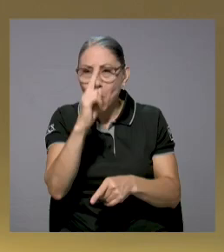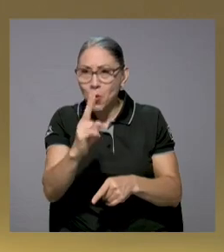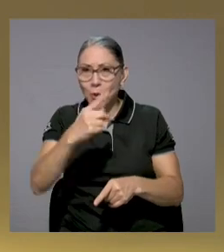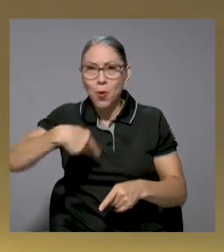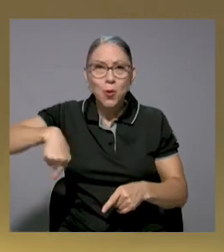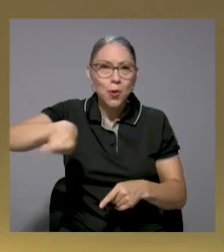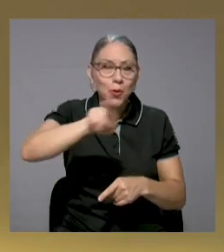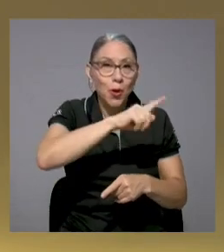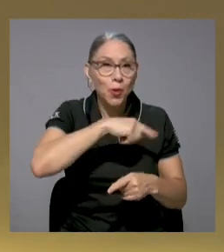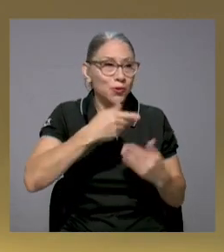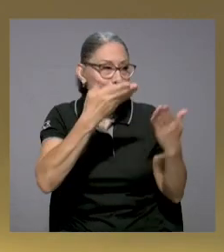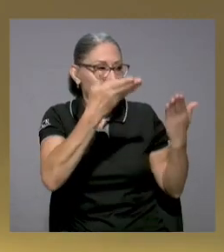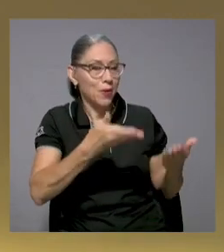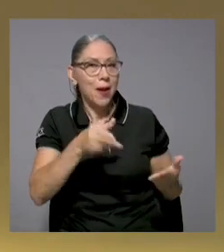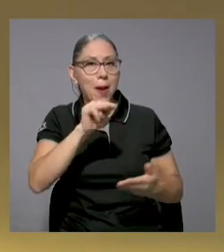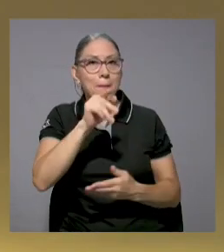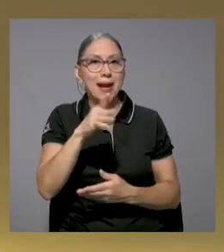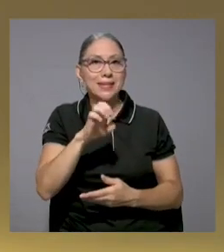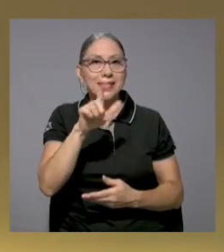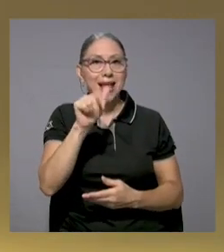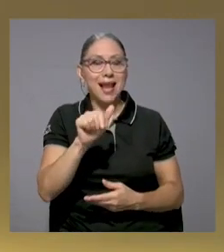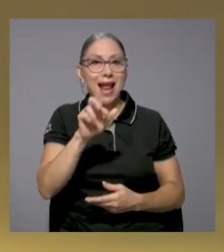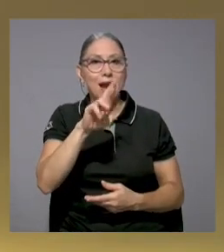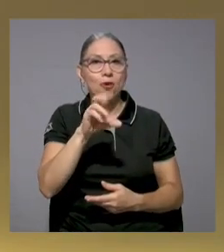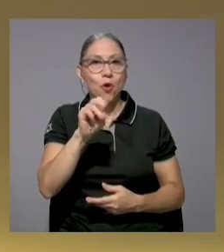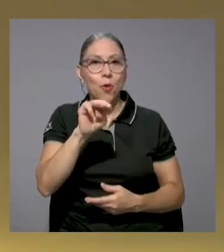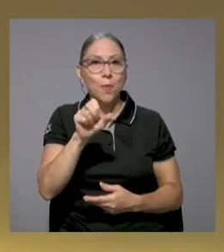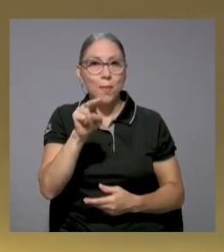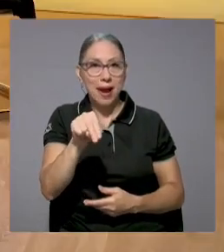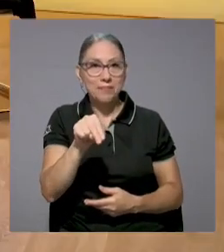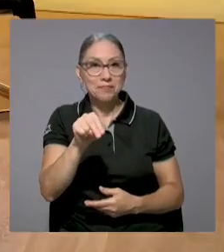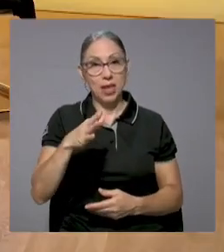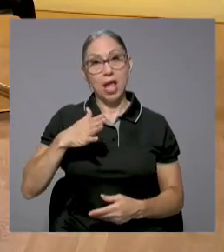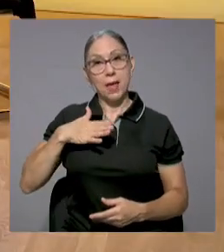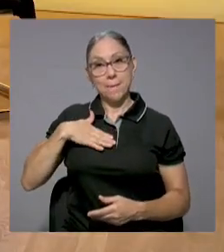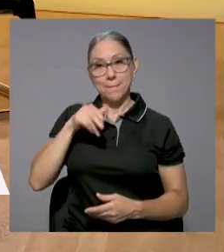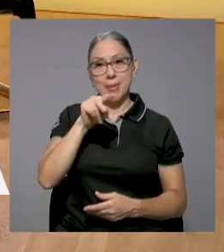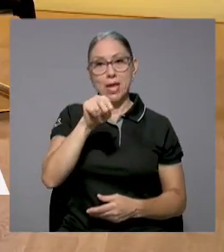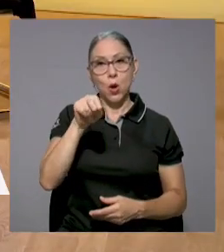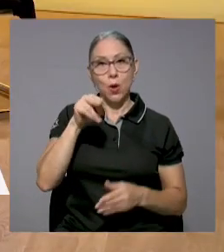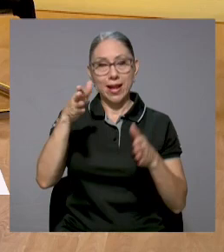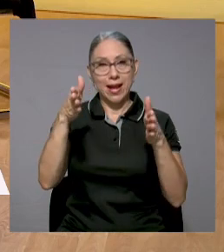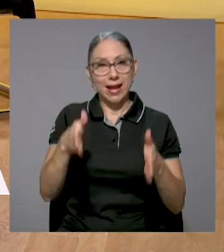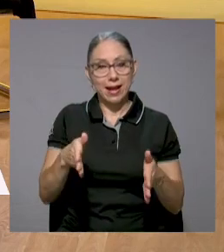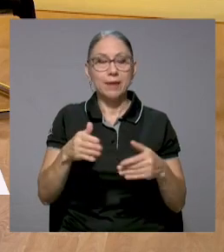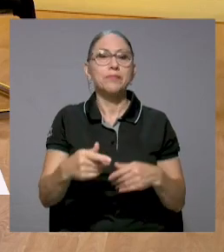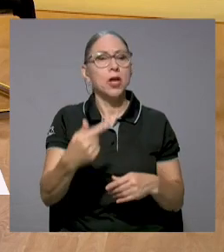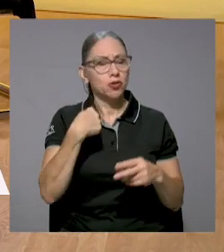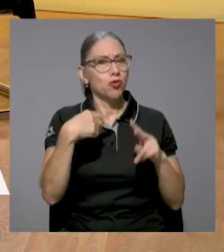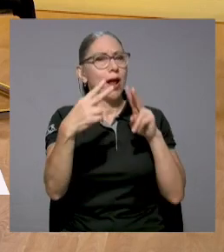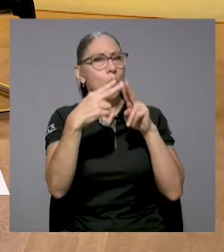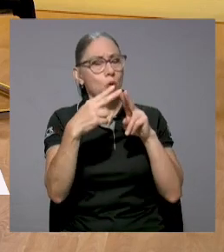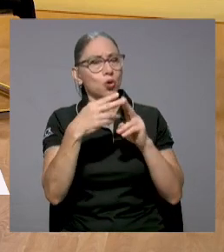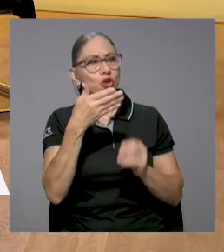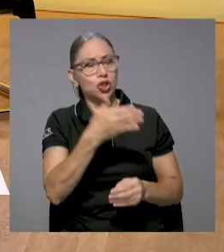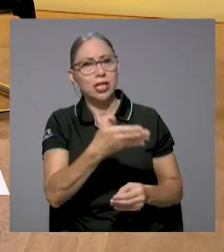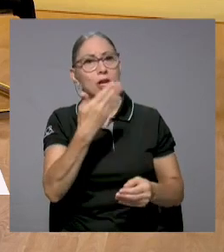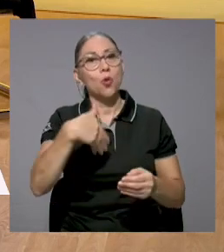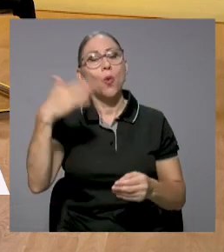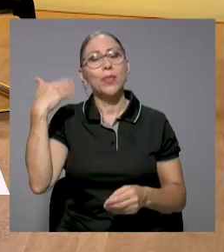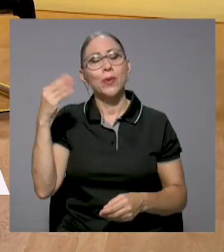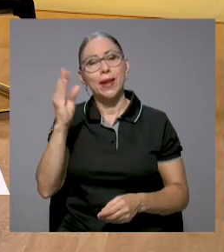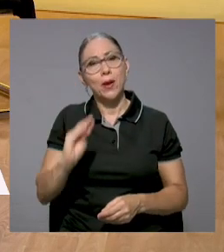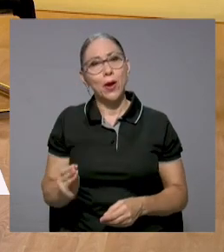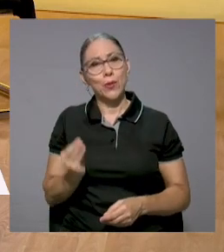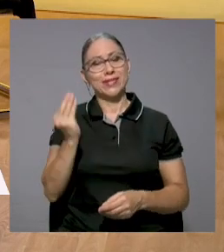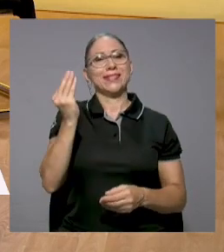con nosotros a Marcela Román, una colega mía que yo la conocí cuando era una